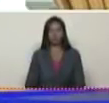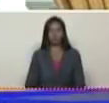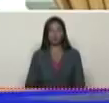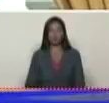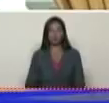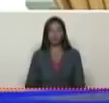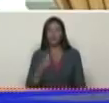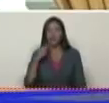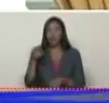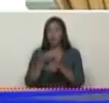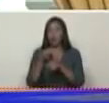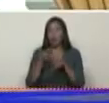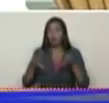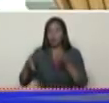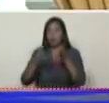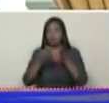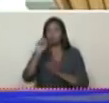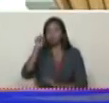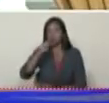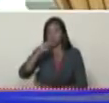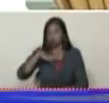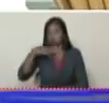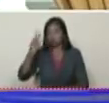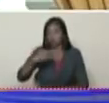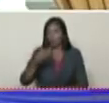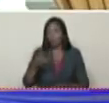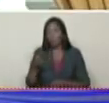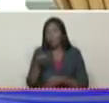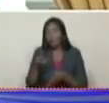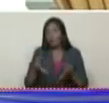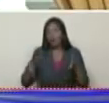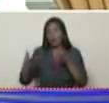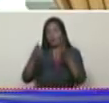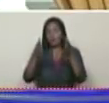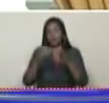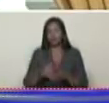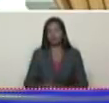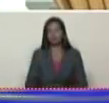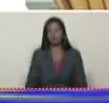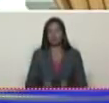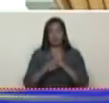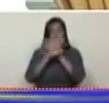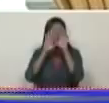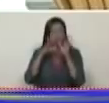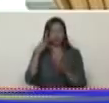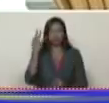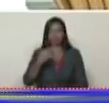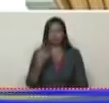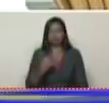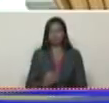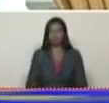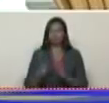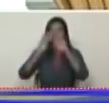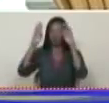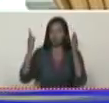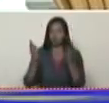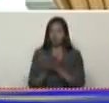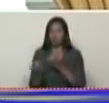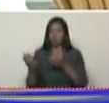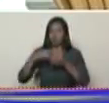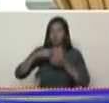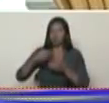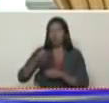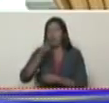Ah, ¿que buscamos camino? Claro que sí, buscamos camino. Claro que buscamos camino en el mundo para traer las